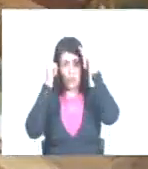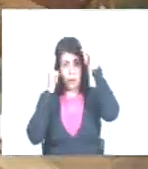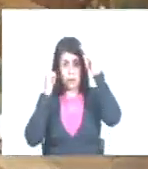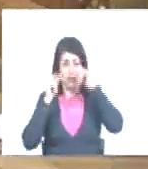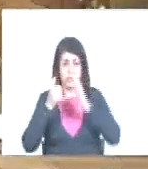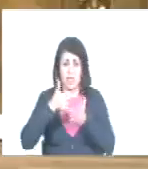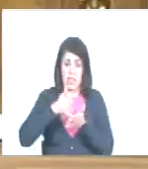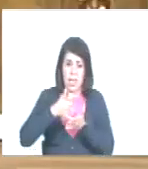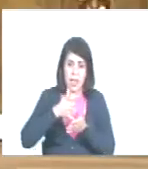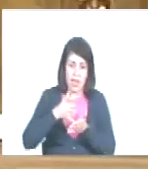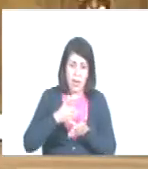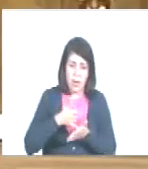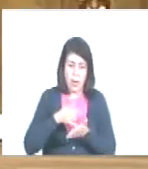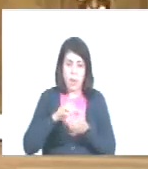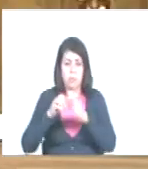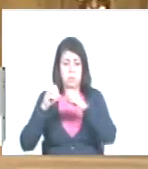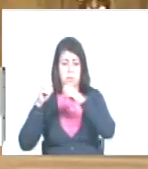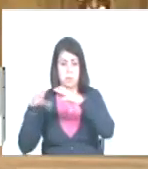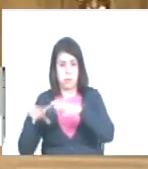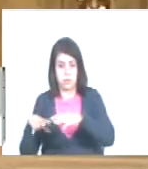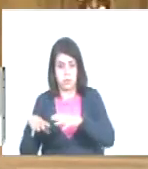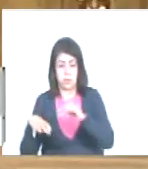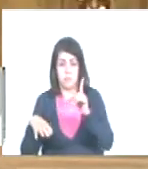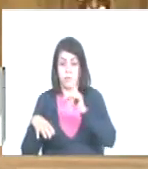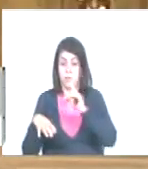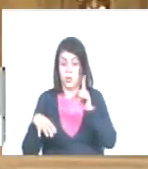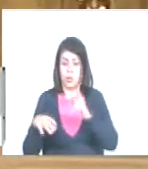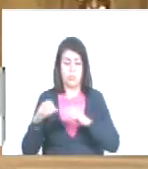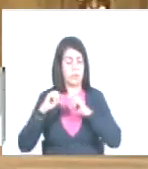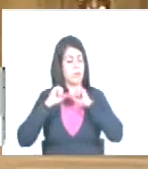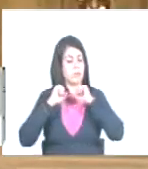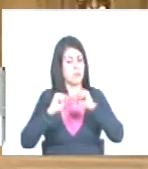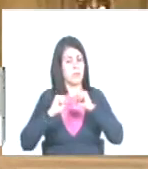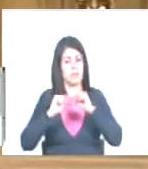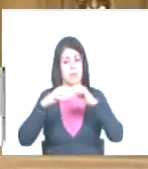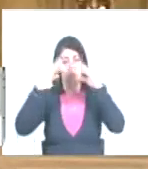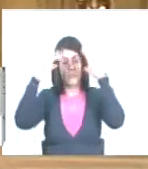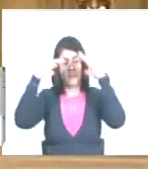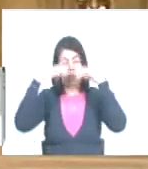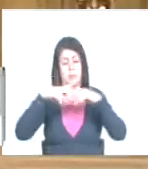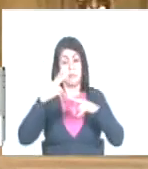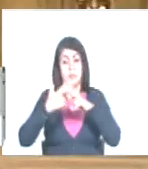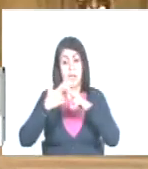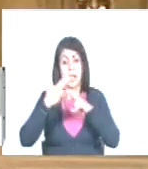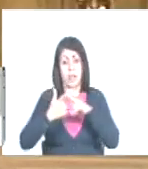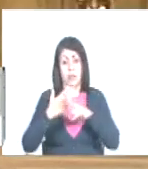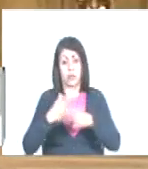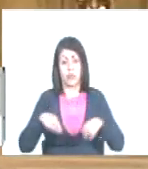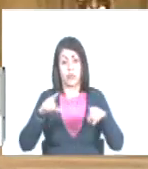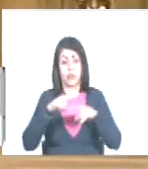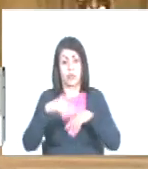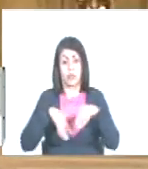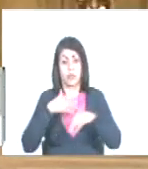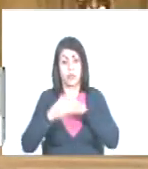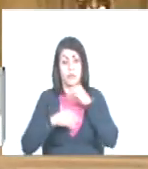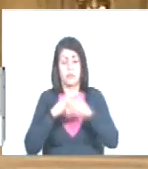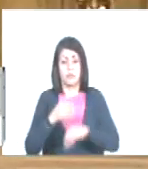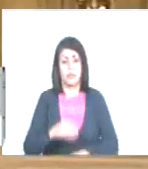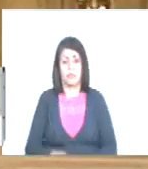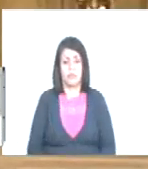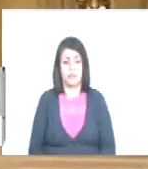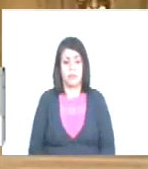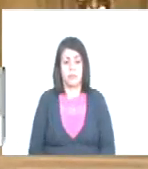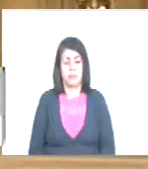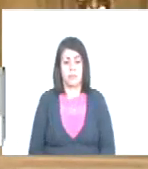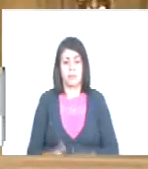claudicó. El comandante Chávez, ante ese clima y ante los riesgos que esto podría suponer para